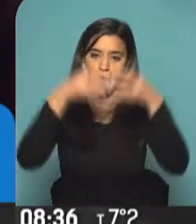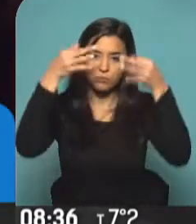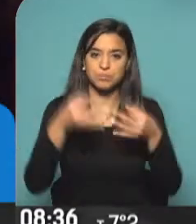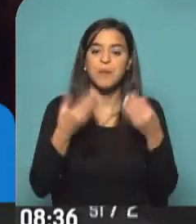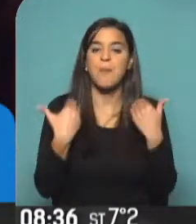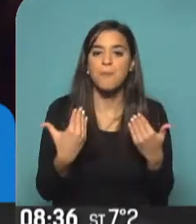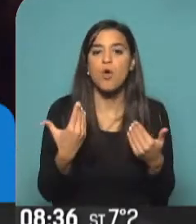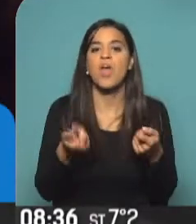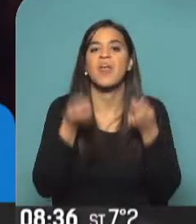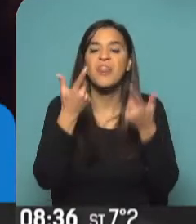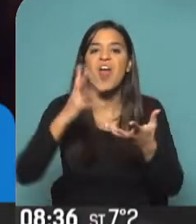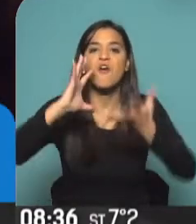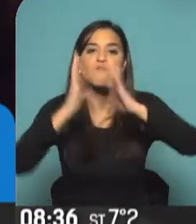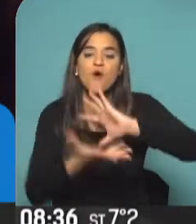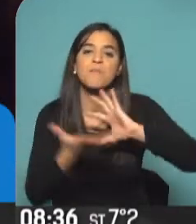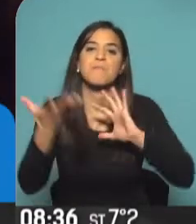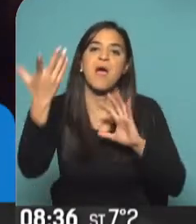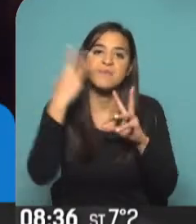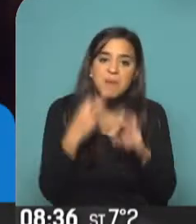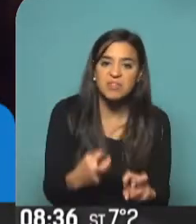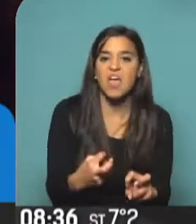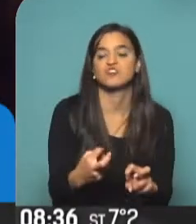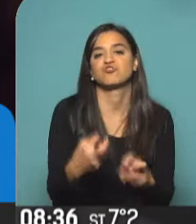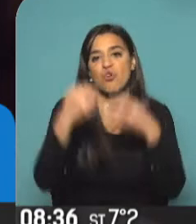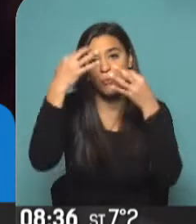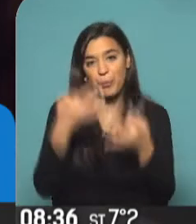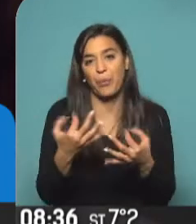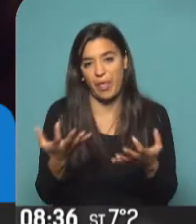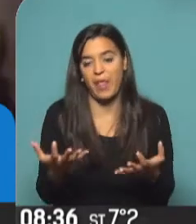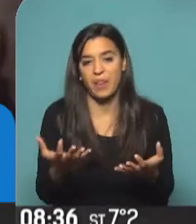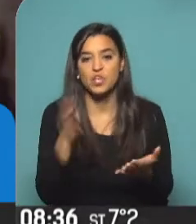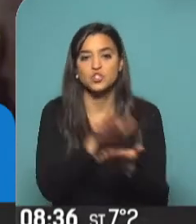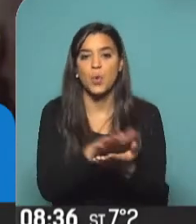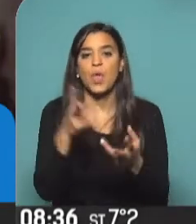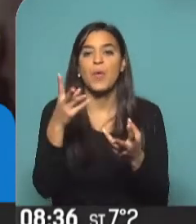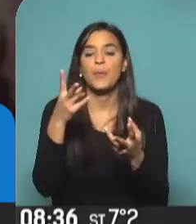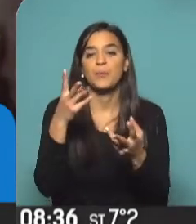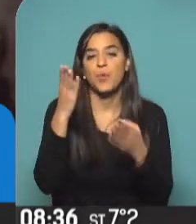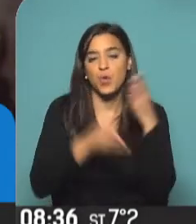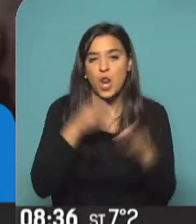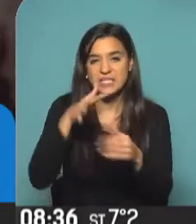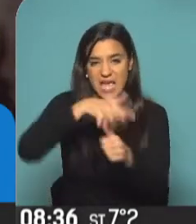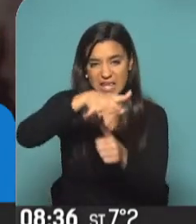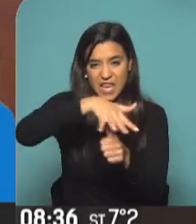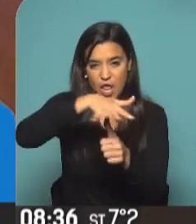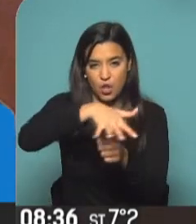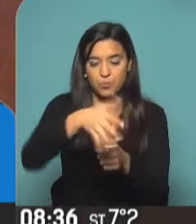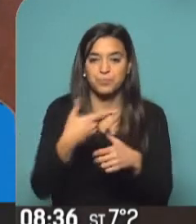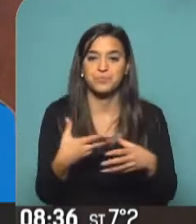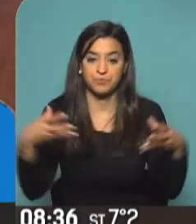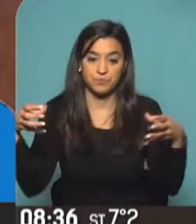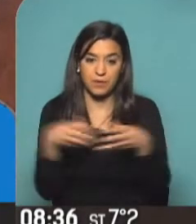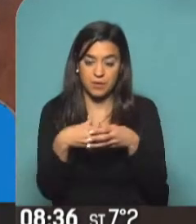para poder generar una metodología de investigación acorde a las violencias de género la colectiva de